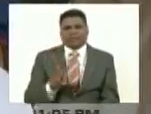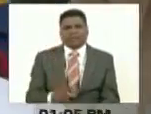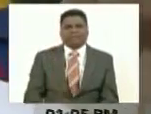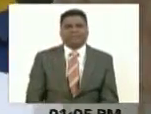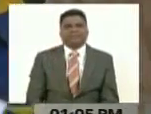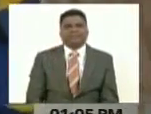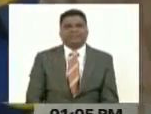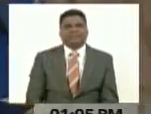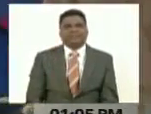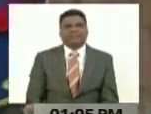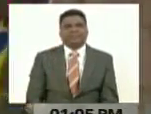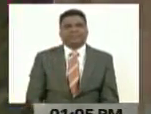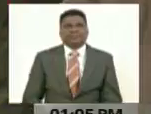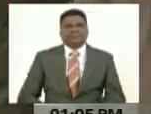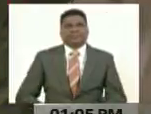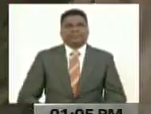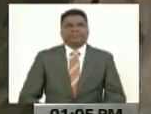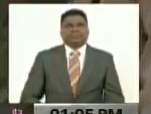Gobernador,